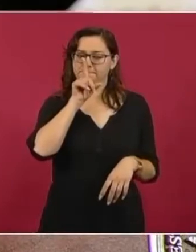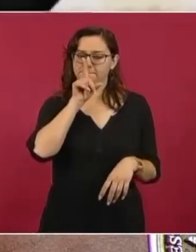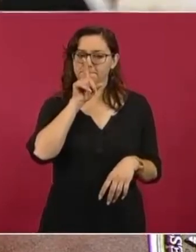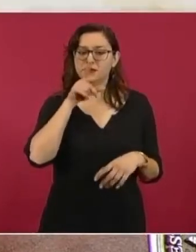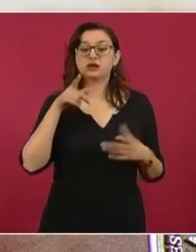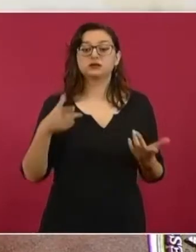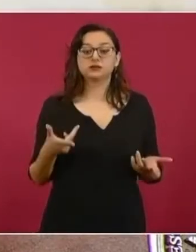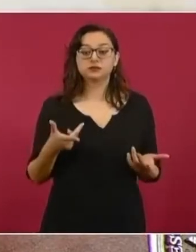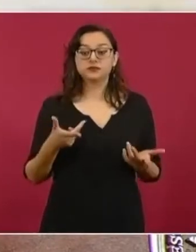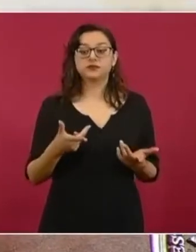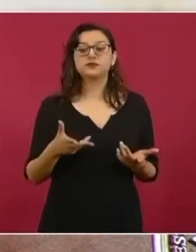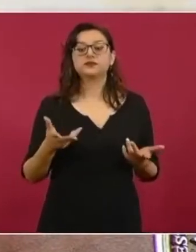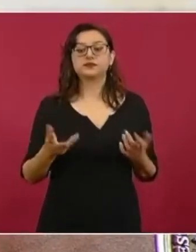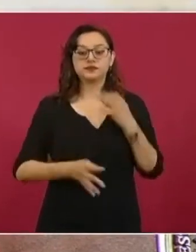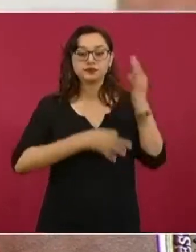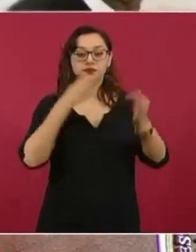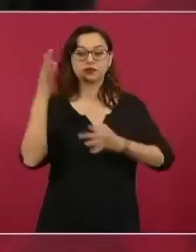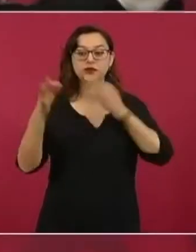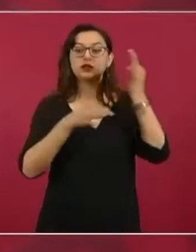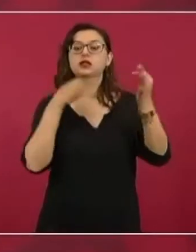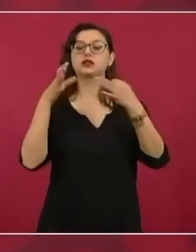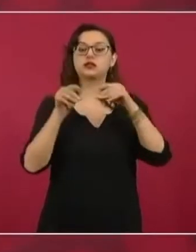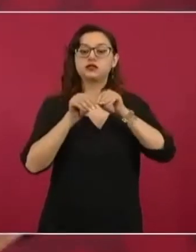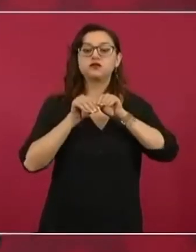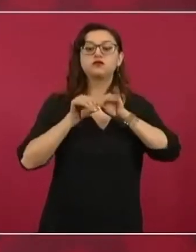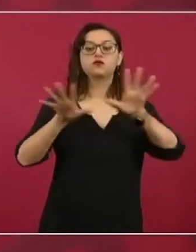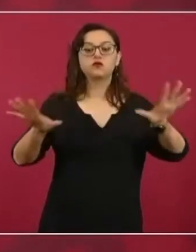se difunda quiénes son